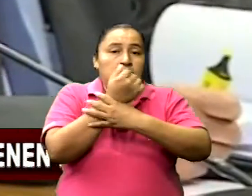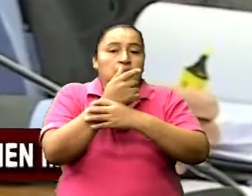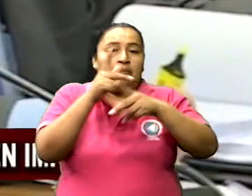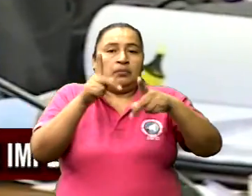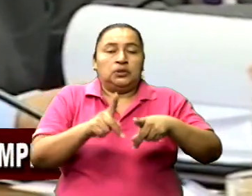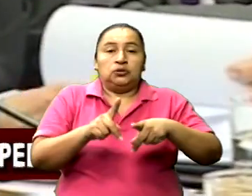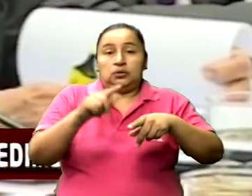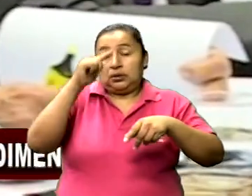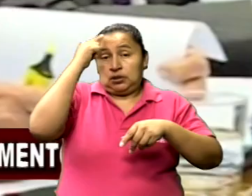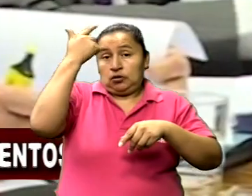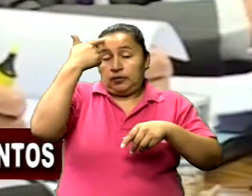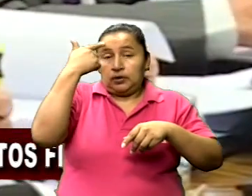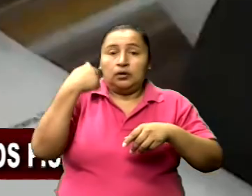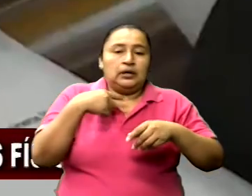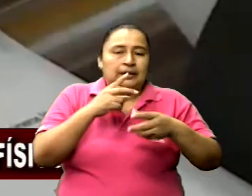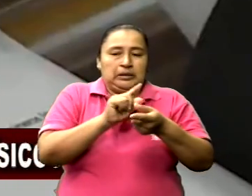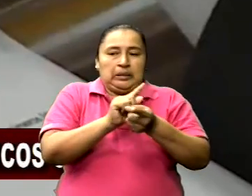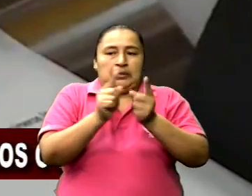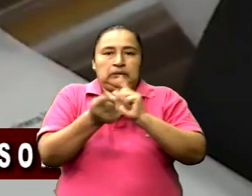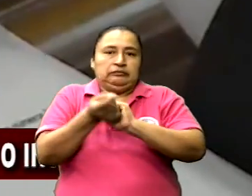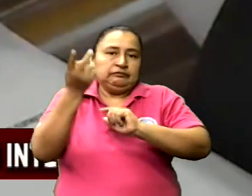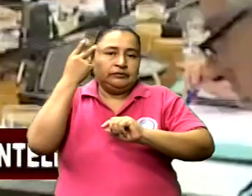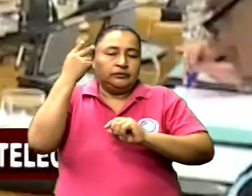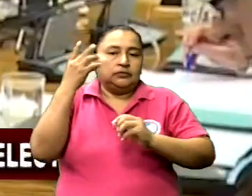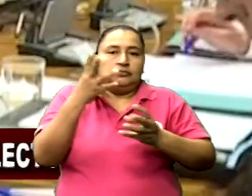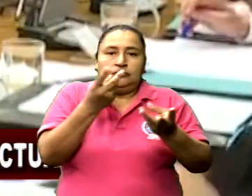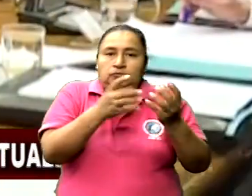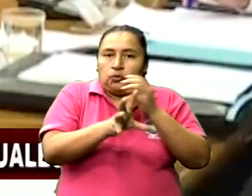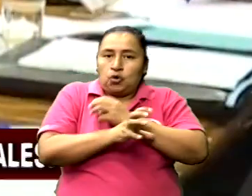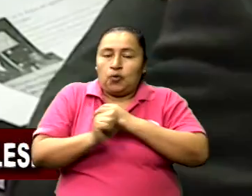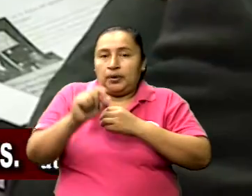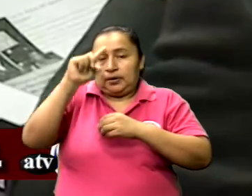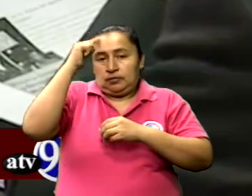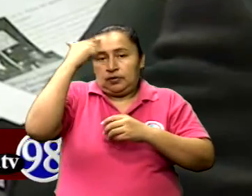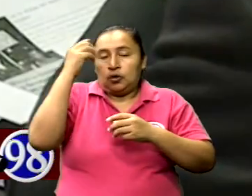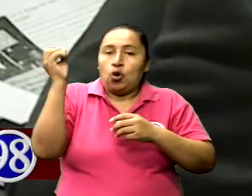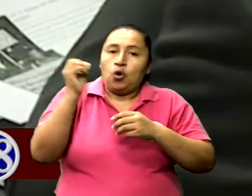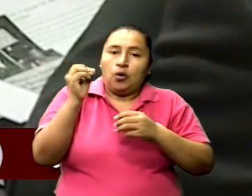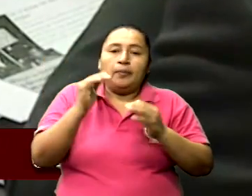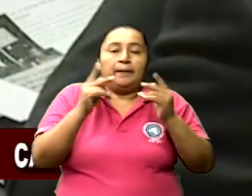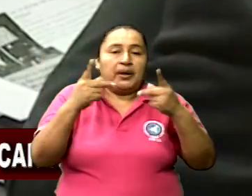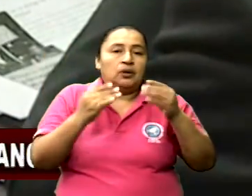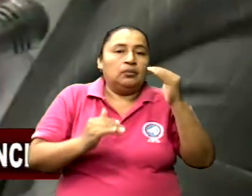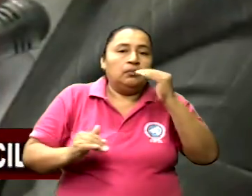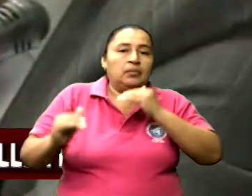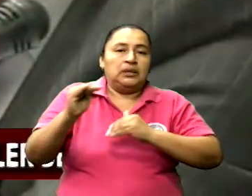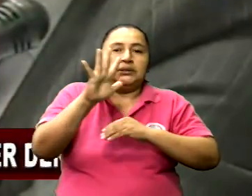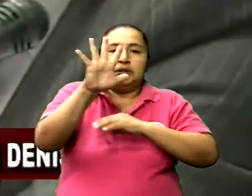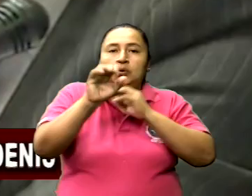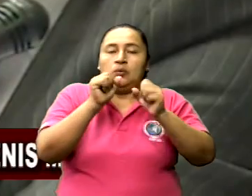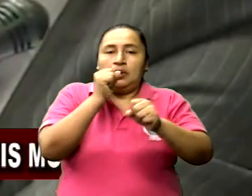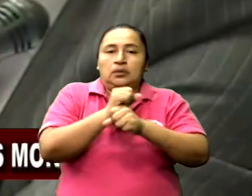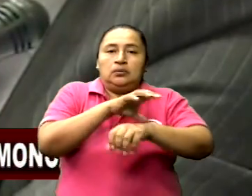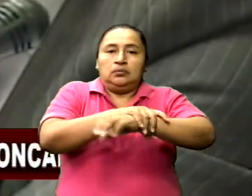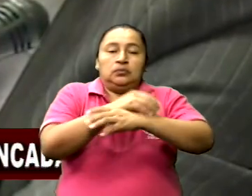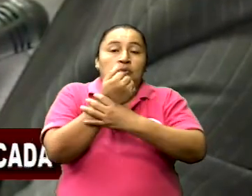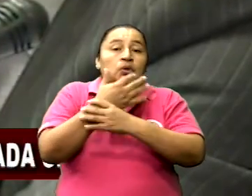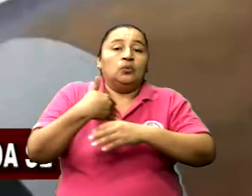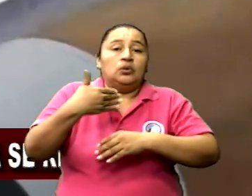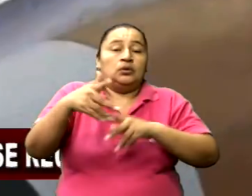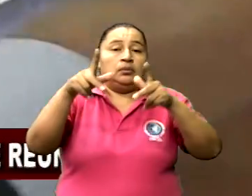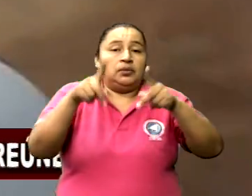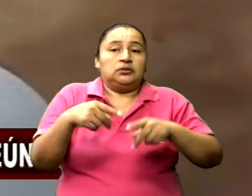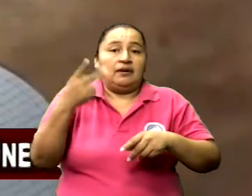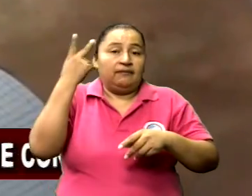servidores públicos que malversen fondos del Estado y agravar la pena a 5 años de cárcel cuando el funcionario se